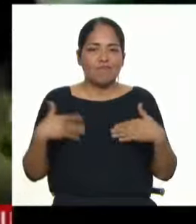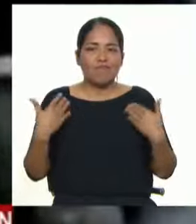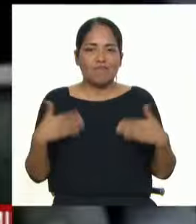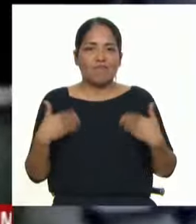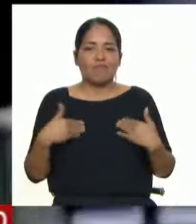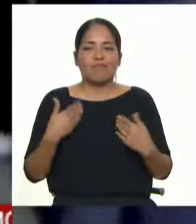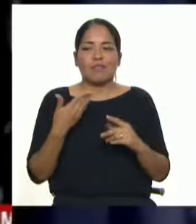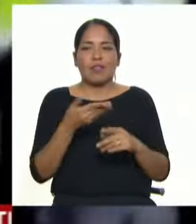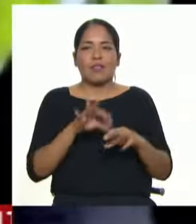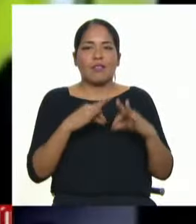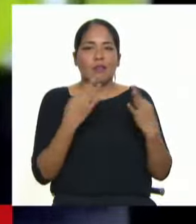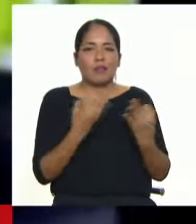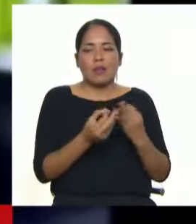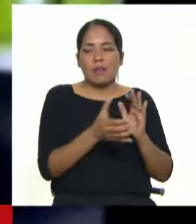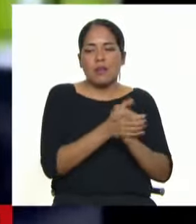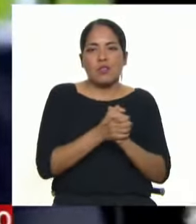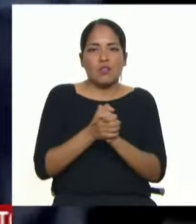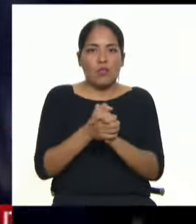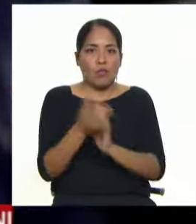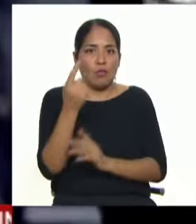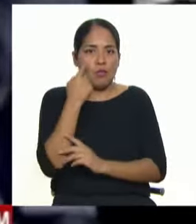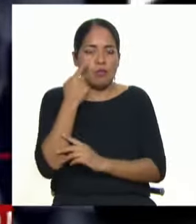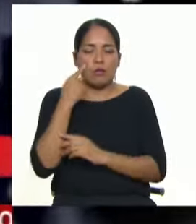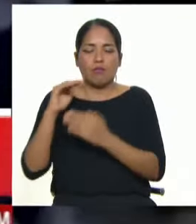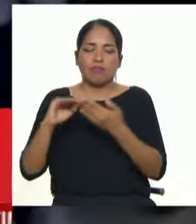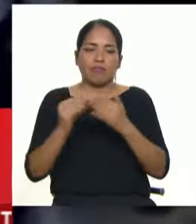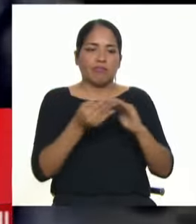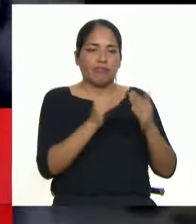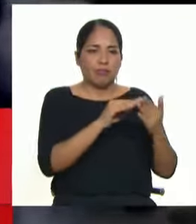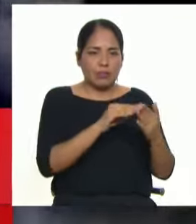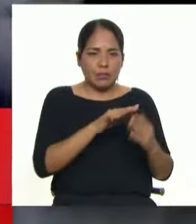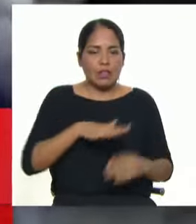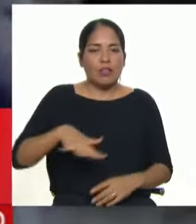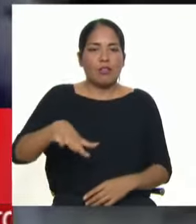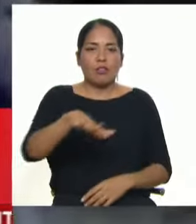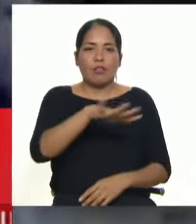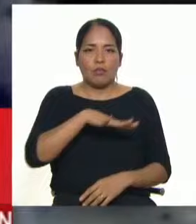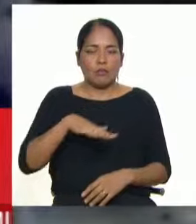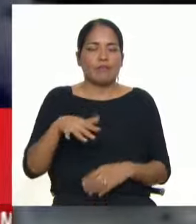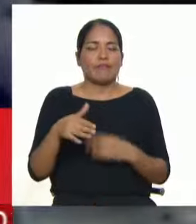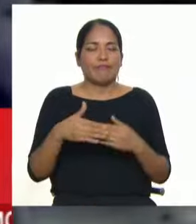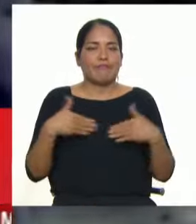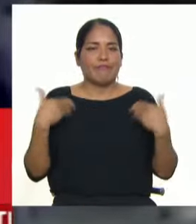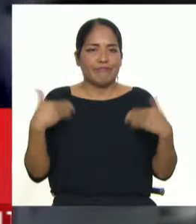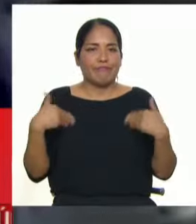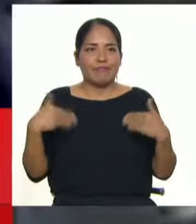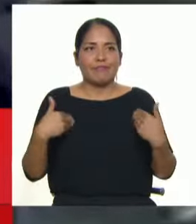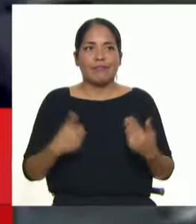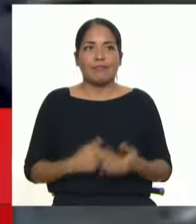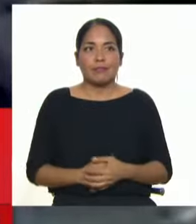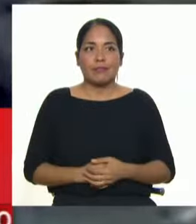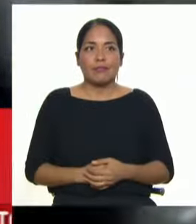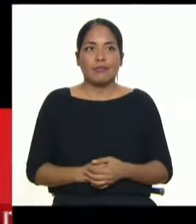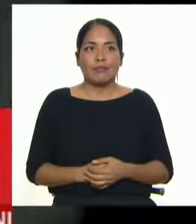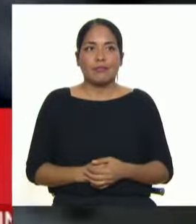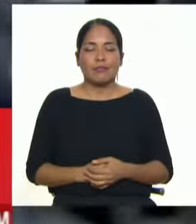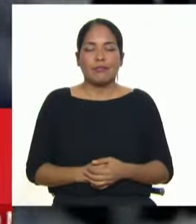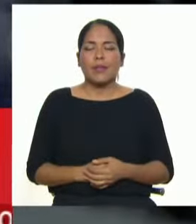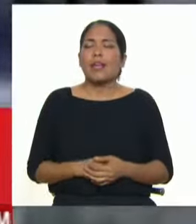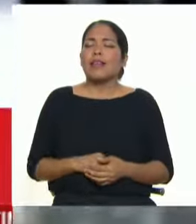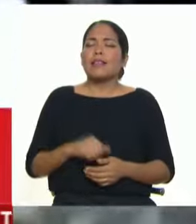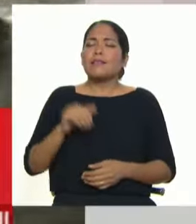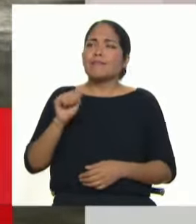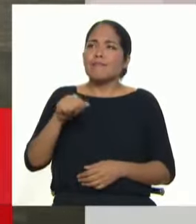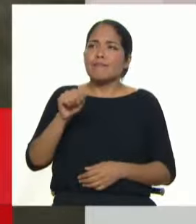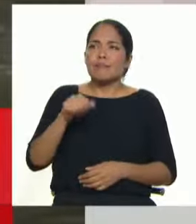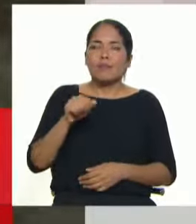señor, amistades y las dos comunidades, la comunidad del distrito de San Pedro de Coris. Sí, señor